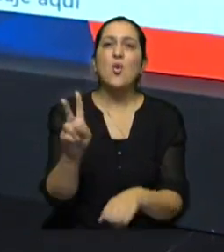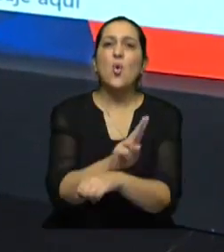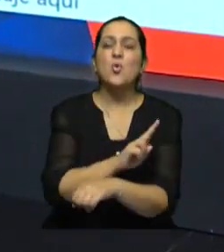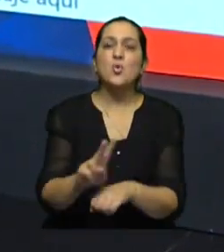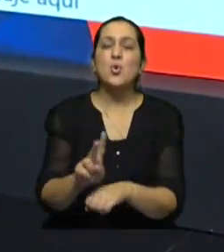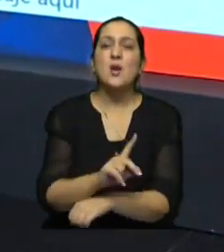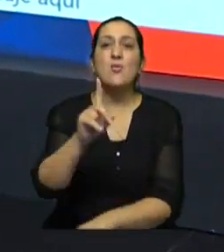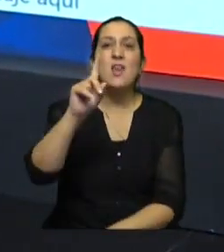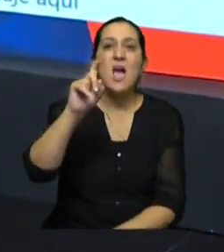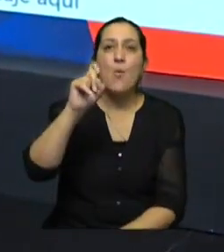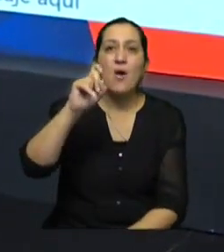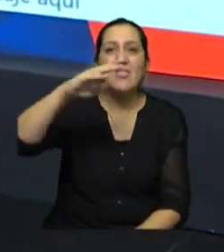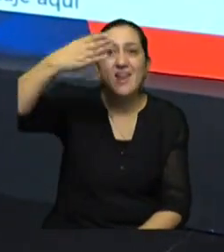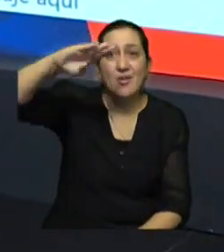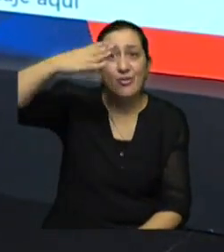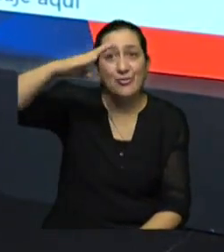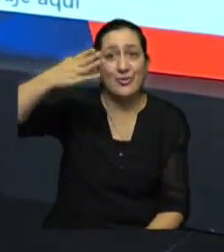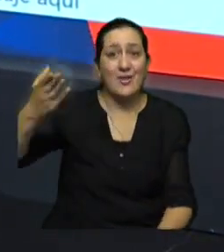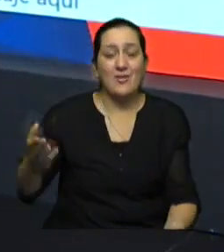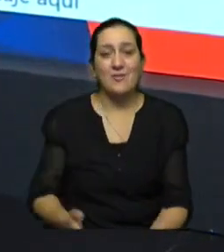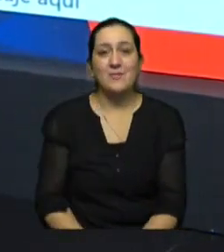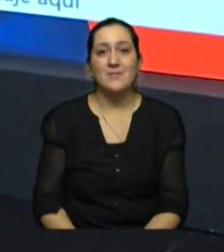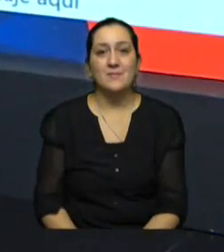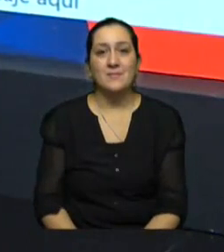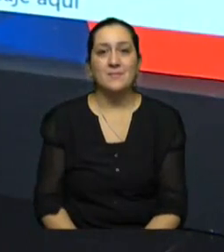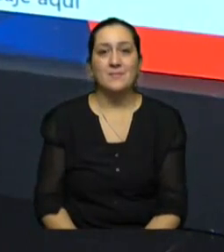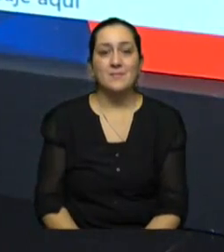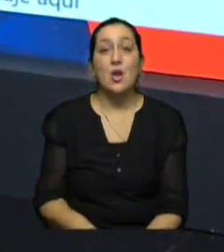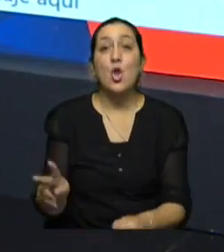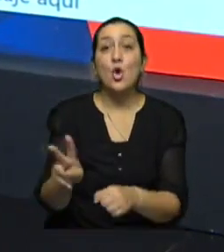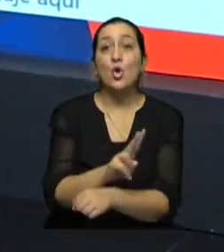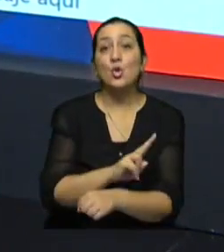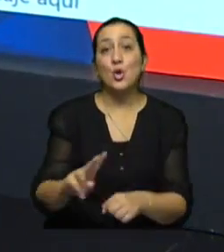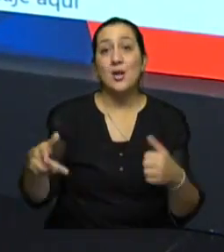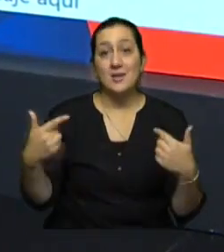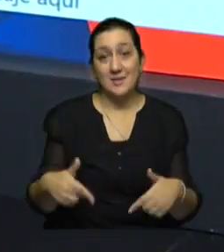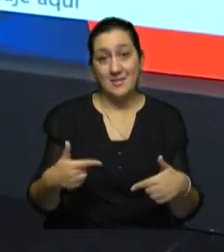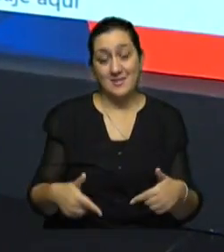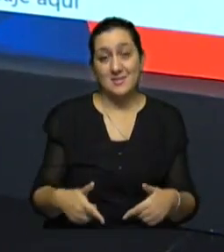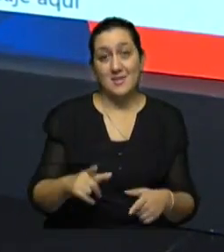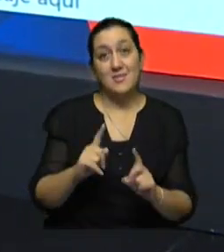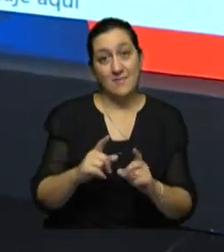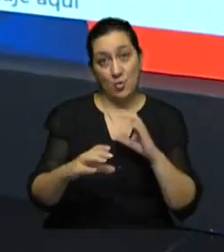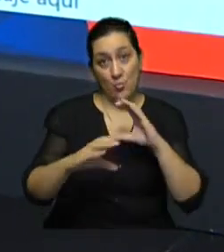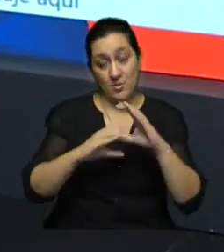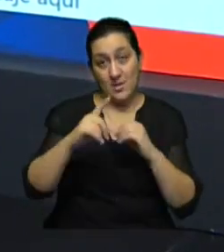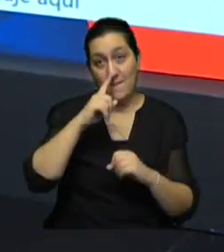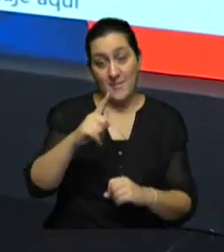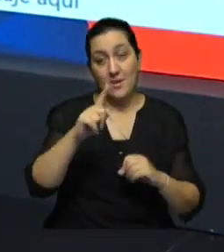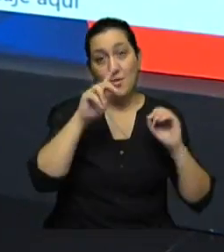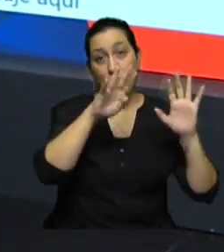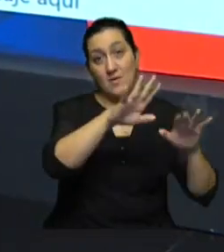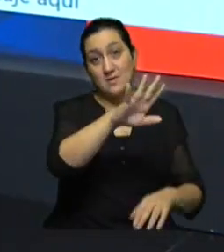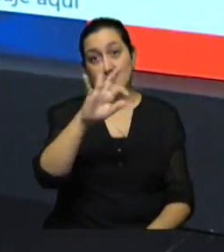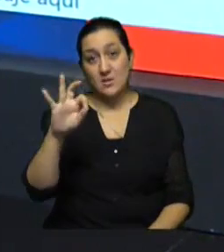del aire acondicionado? Excelente programa. Saludos, Ana de 33. ¿Lo controla la intendencia? ¿Te comunicás al 1950-5000 o